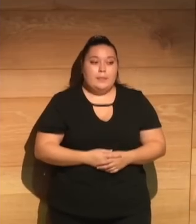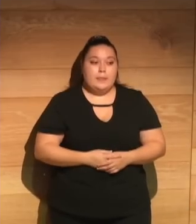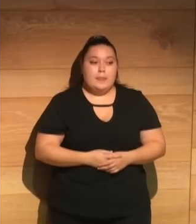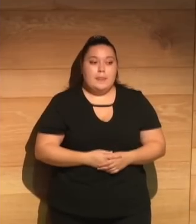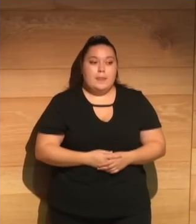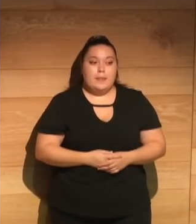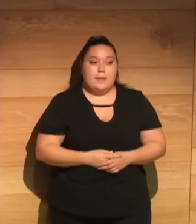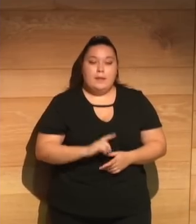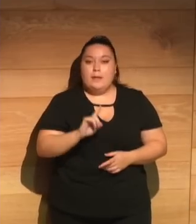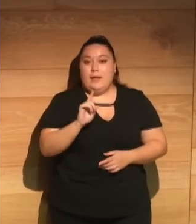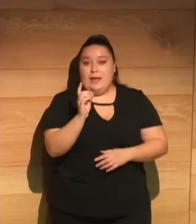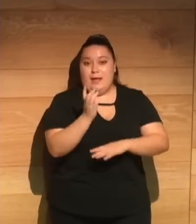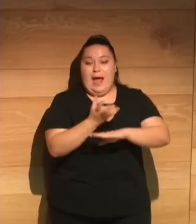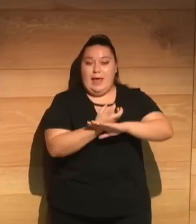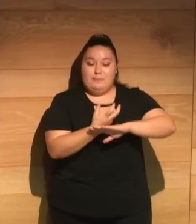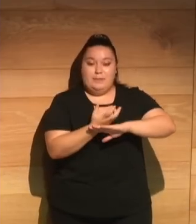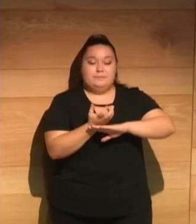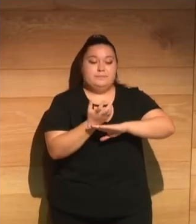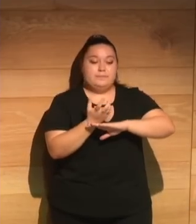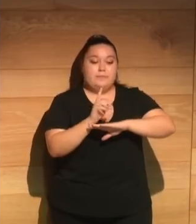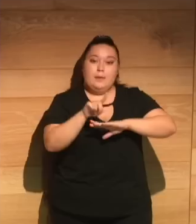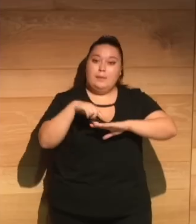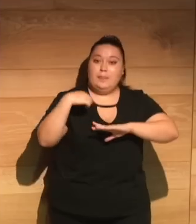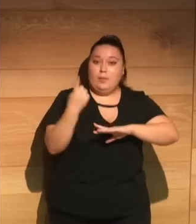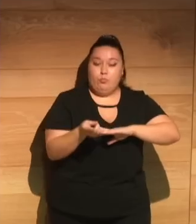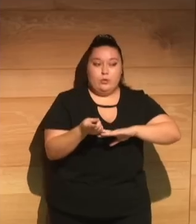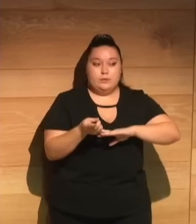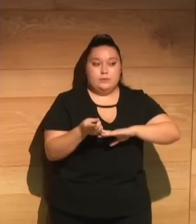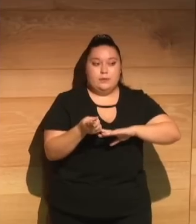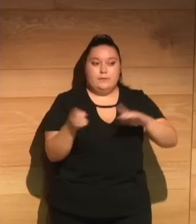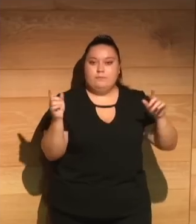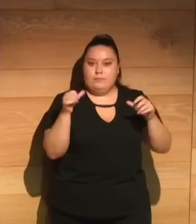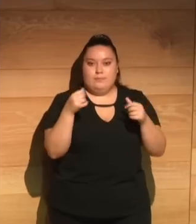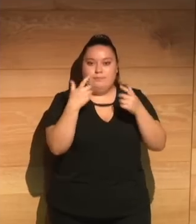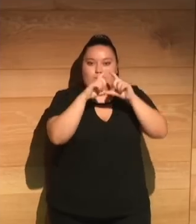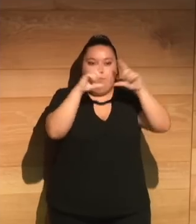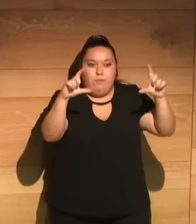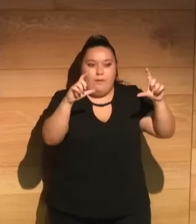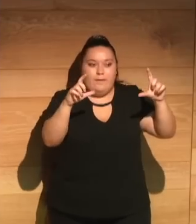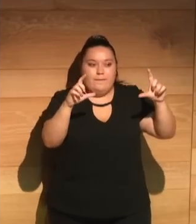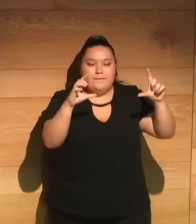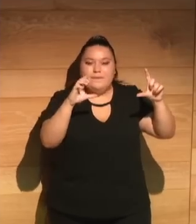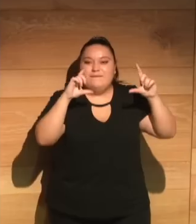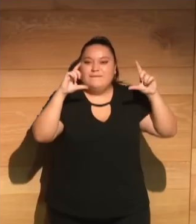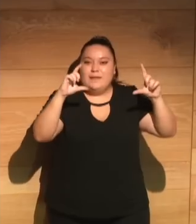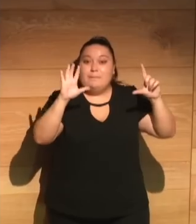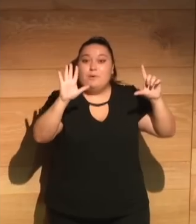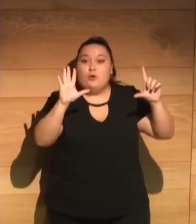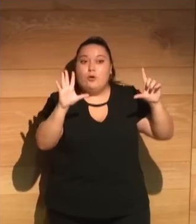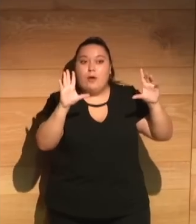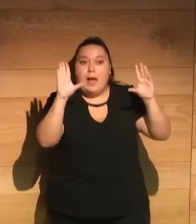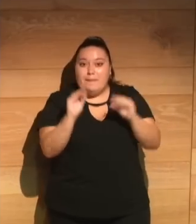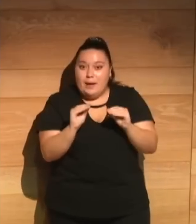pone posponer. Un saludo a Apple también que hoy. Pone posponer y lo pone muy grande. Sí. Y apagar es muy chiquitito. Apagar muy chiquitito. Se está